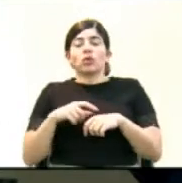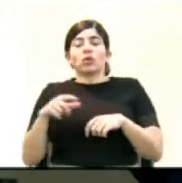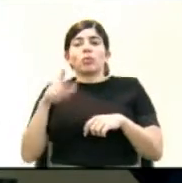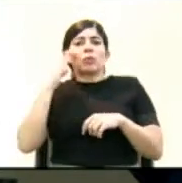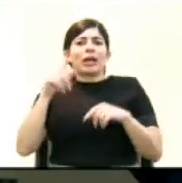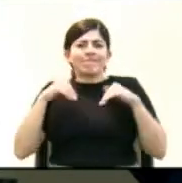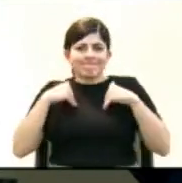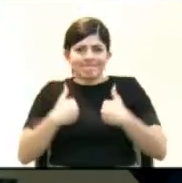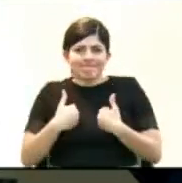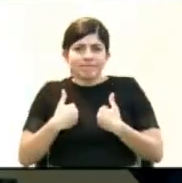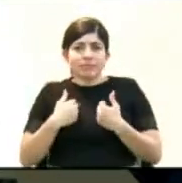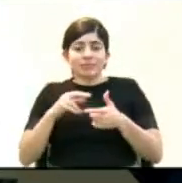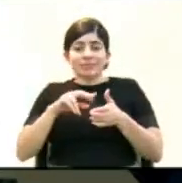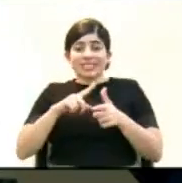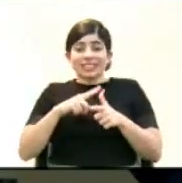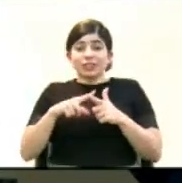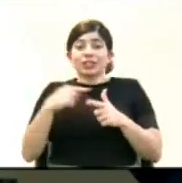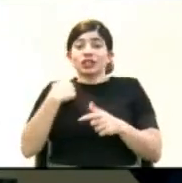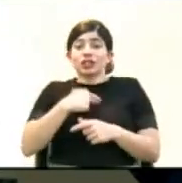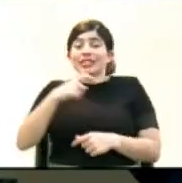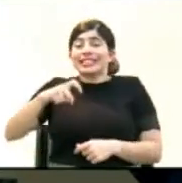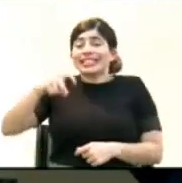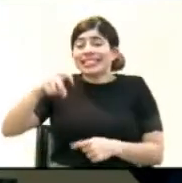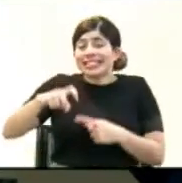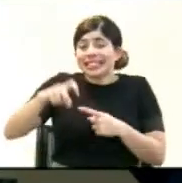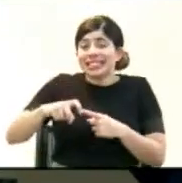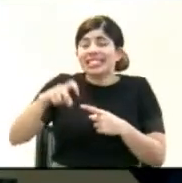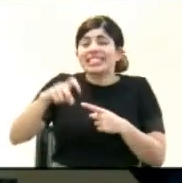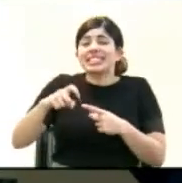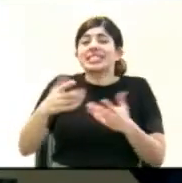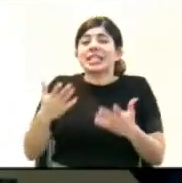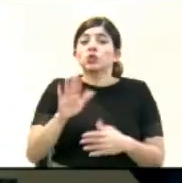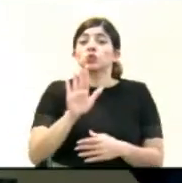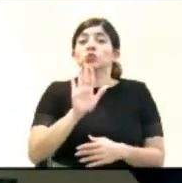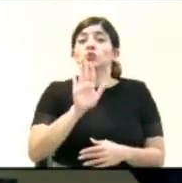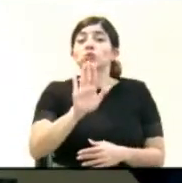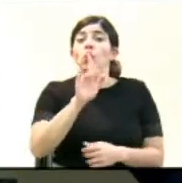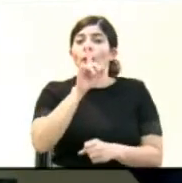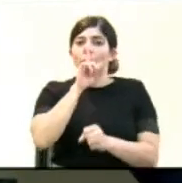Necesitamos el compromiso suyo